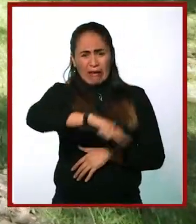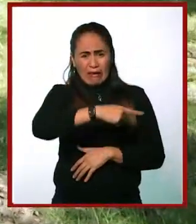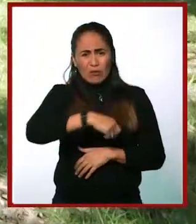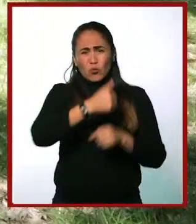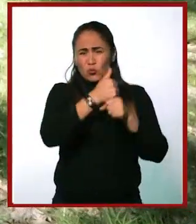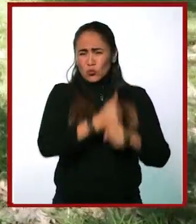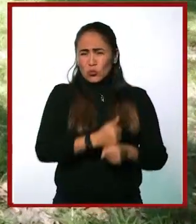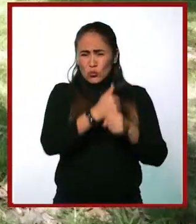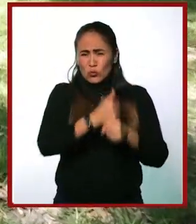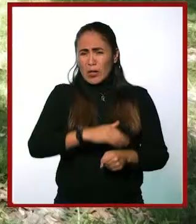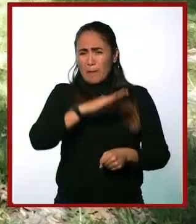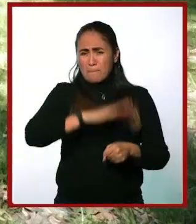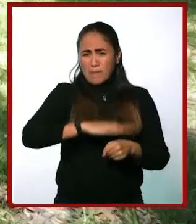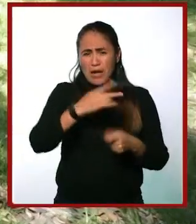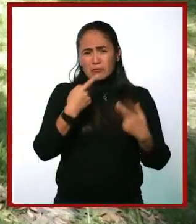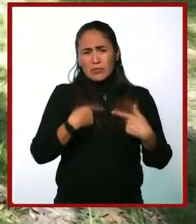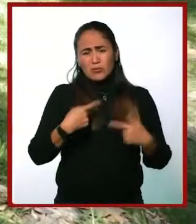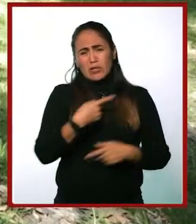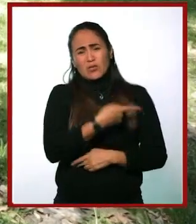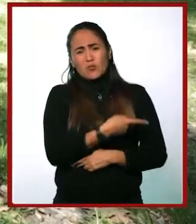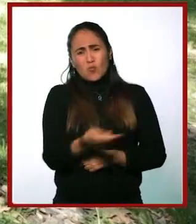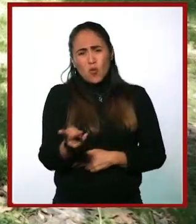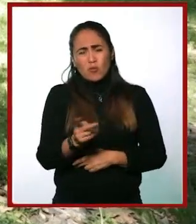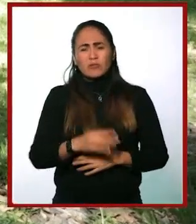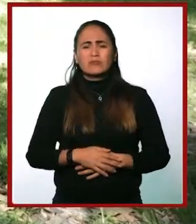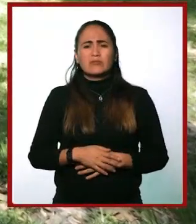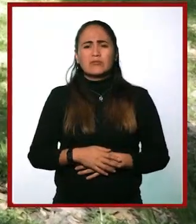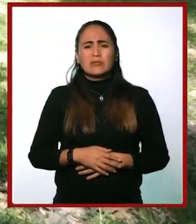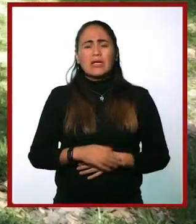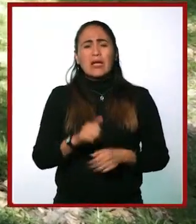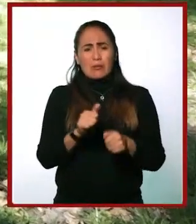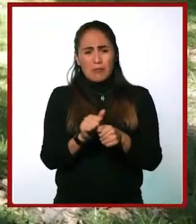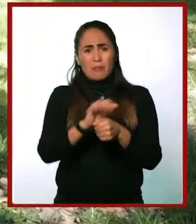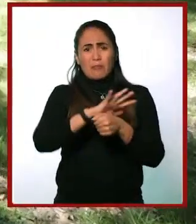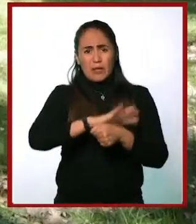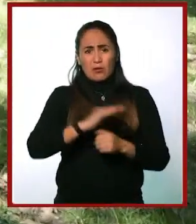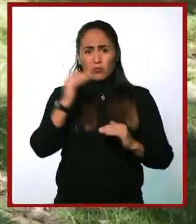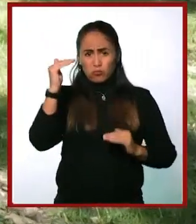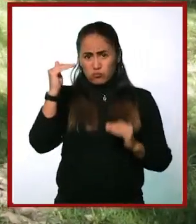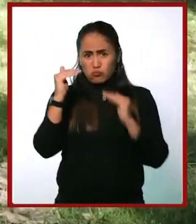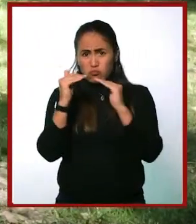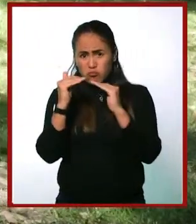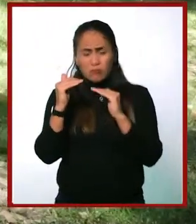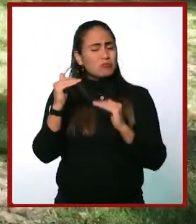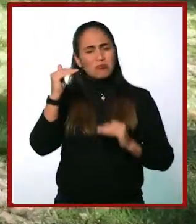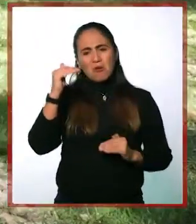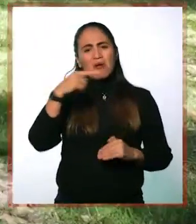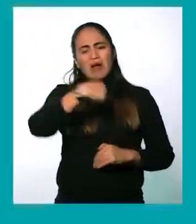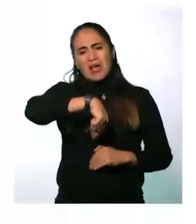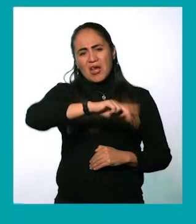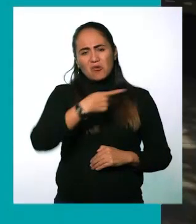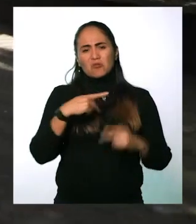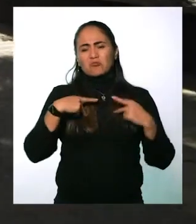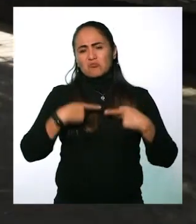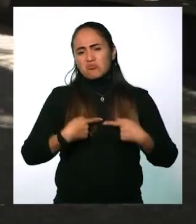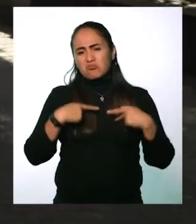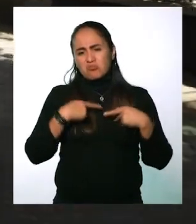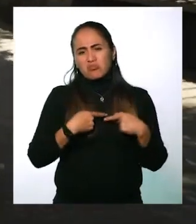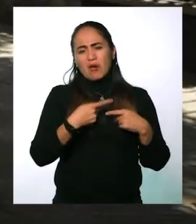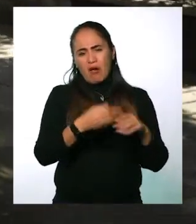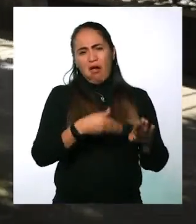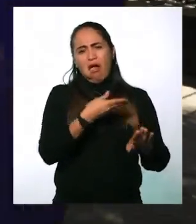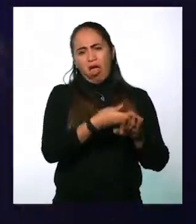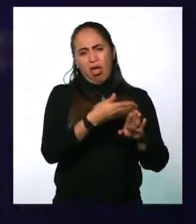de población en nuestros países, enfatizando que el nuevo virus no es democrático, afecta a los más vulnerables.